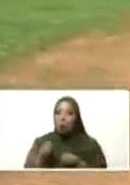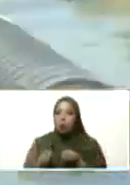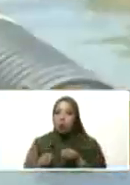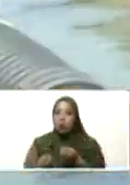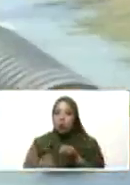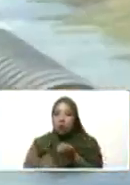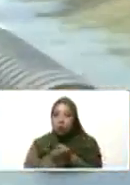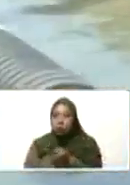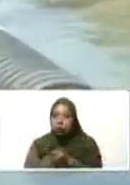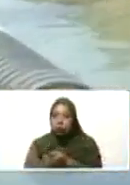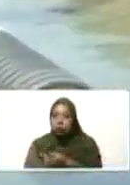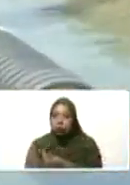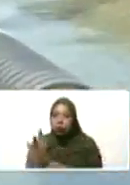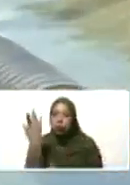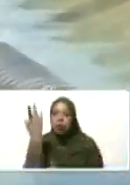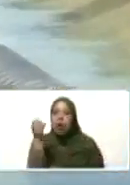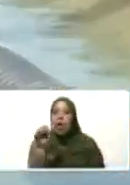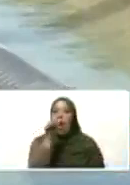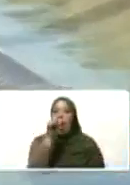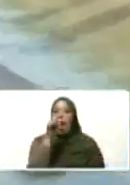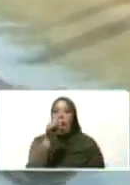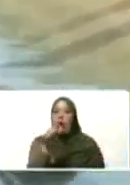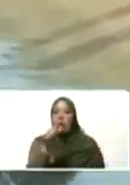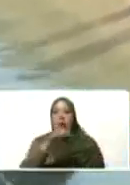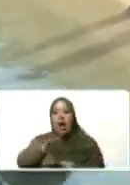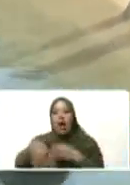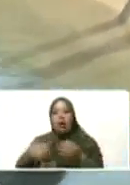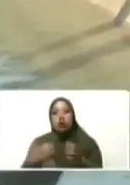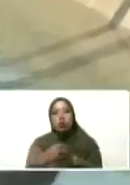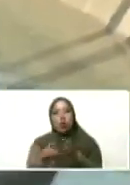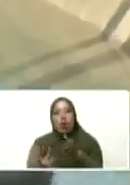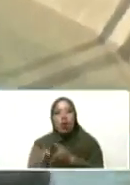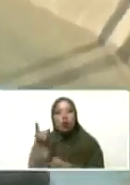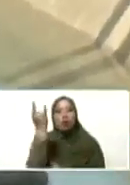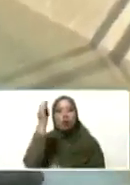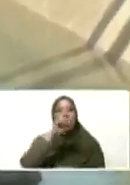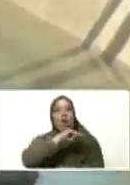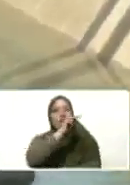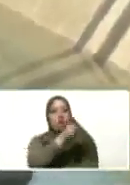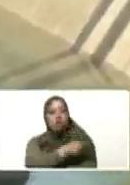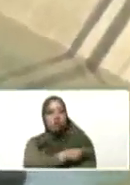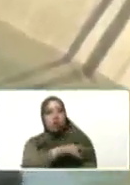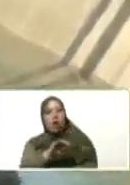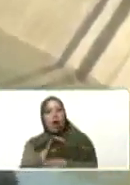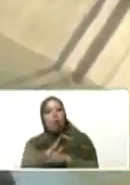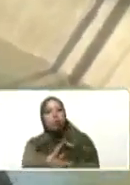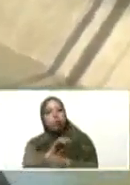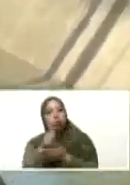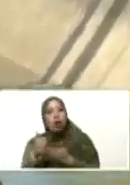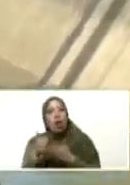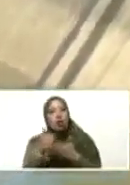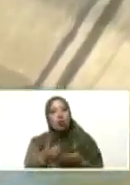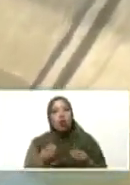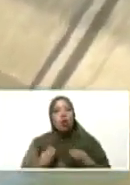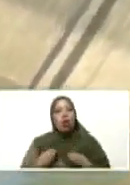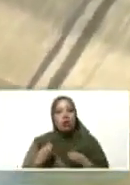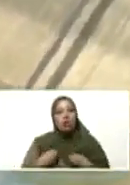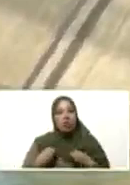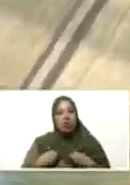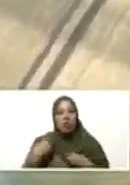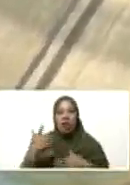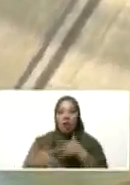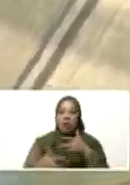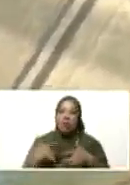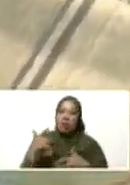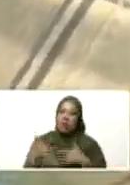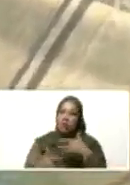aspersión y de riego que le dan fortaleza, sustentabilidad a la actividad agrícola.